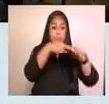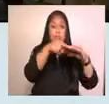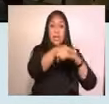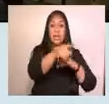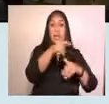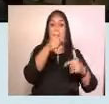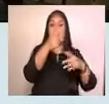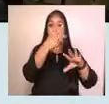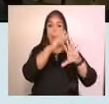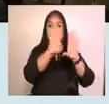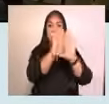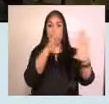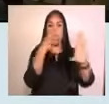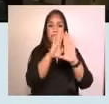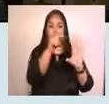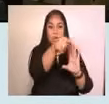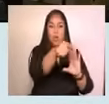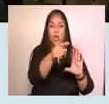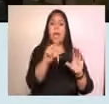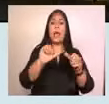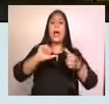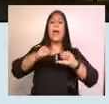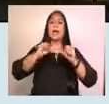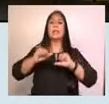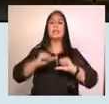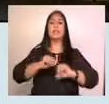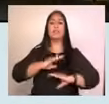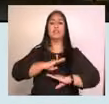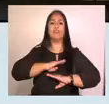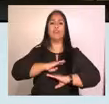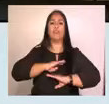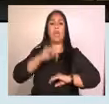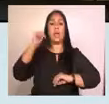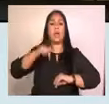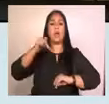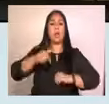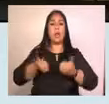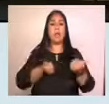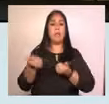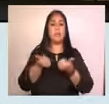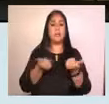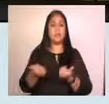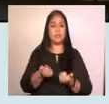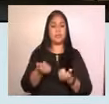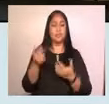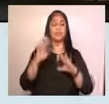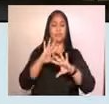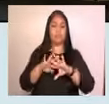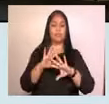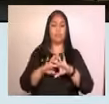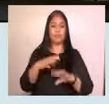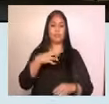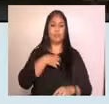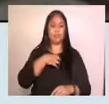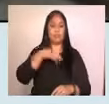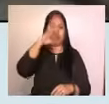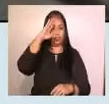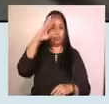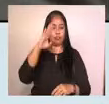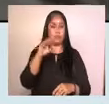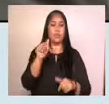Hoy esas puertas de acceso están bajo total control de la administración de la cárcel. Renovación